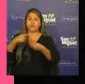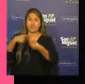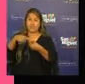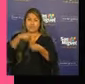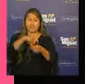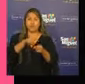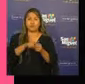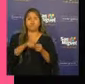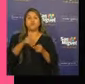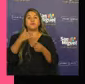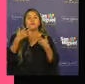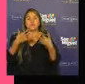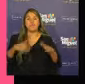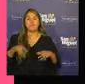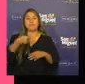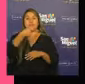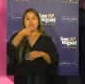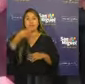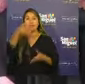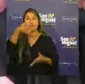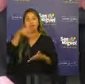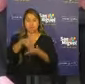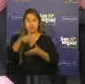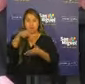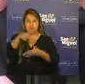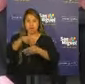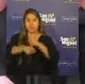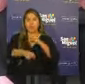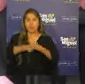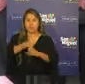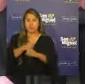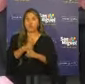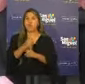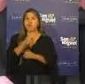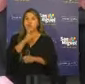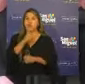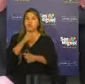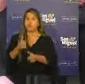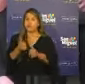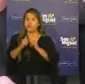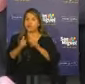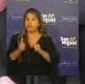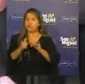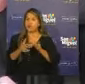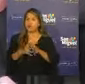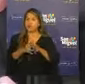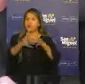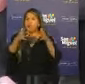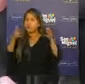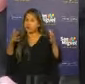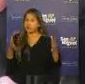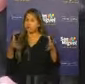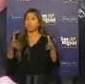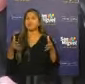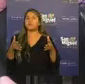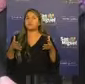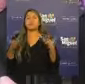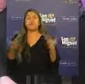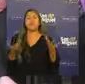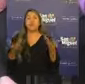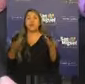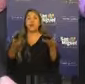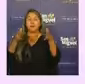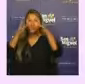los 100.000 inscritos llegamos este año, entonces todavía tenemos ahí un desafío grande. El desafío es cómo hacemos que la